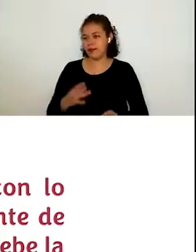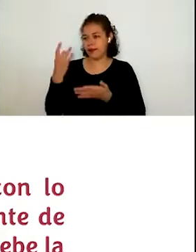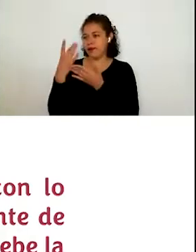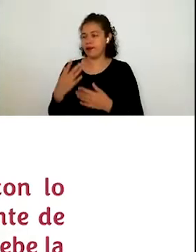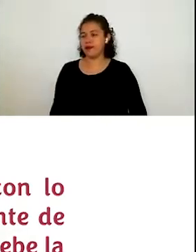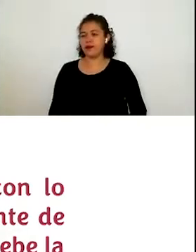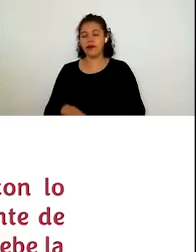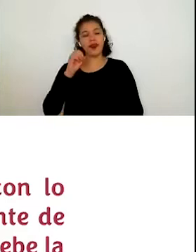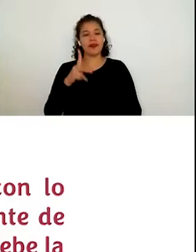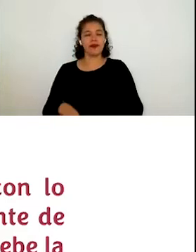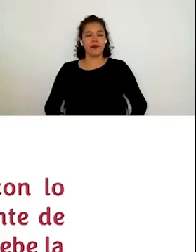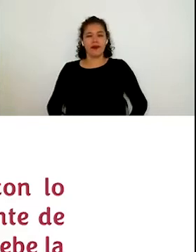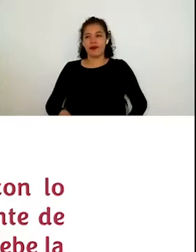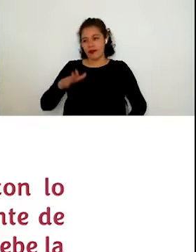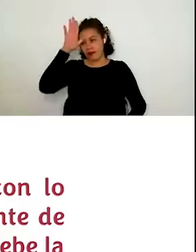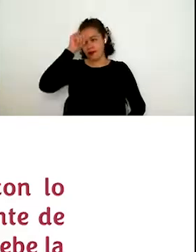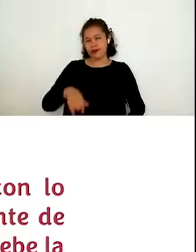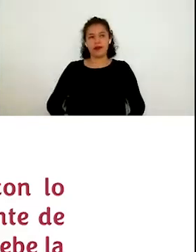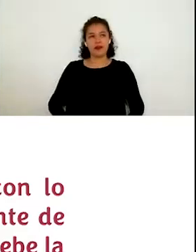Ok, de acuerdo.